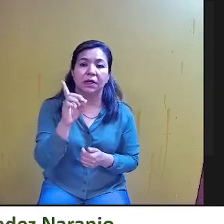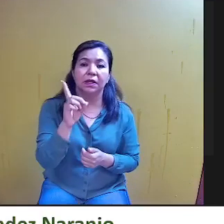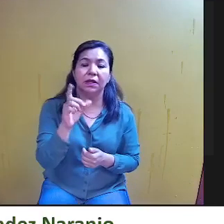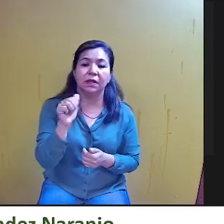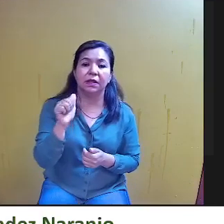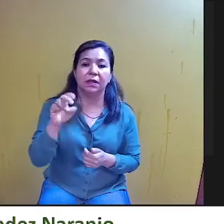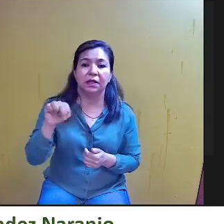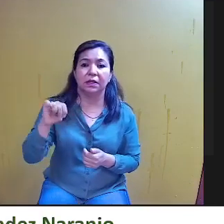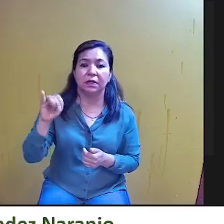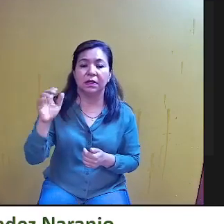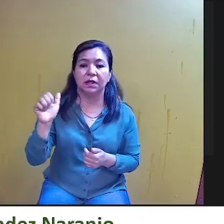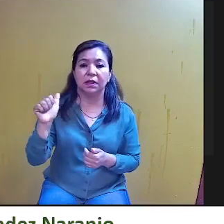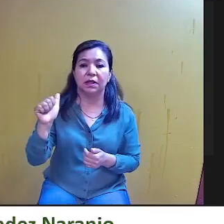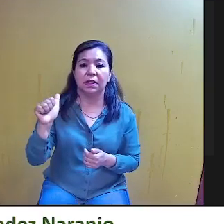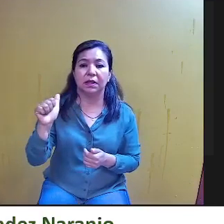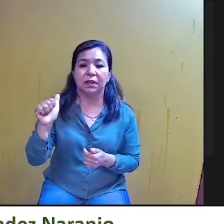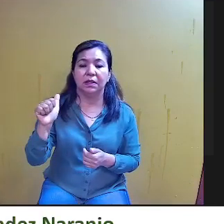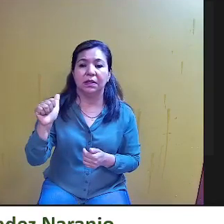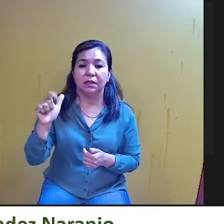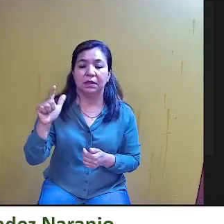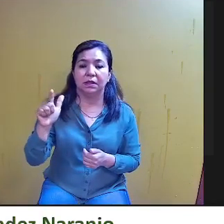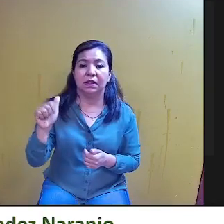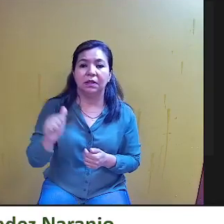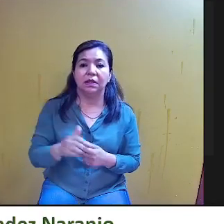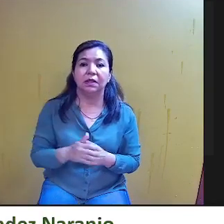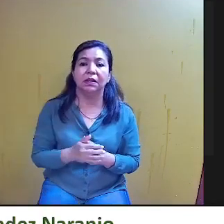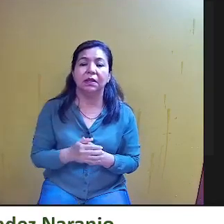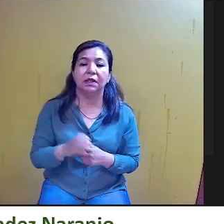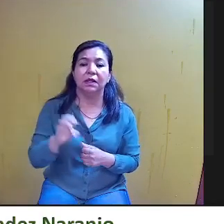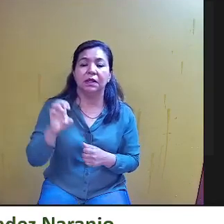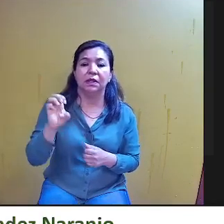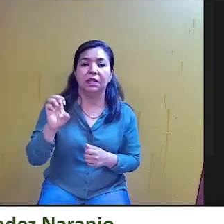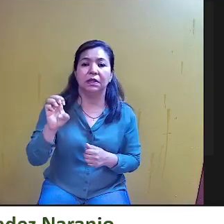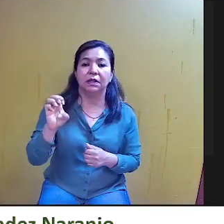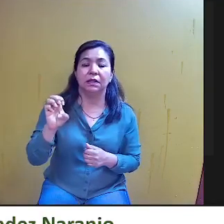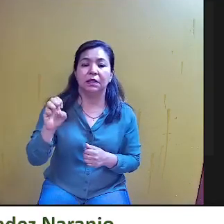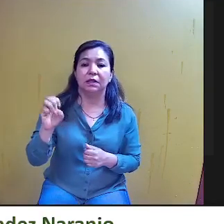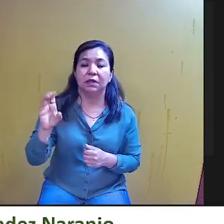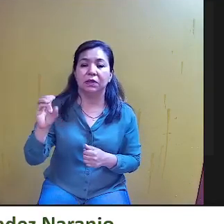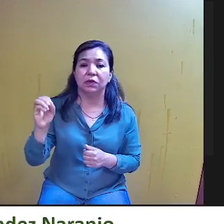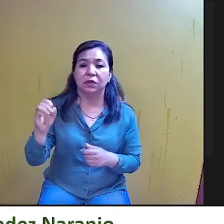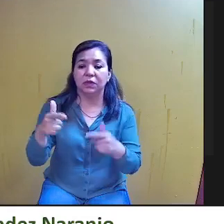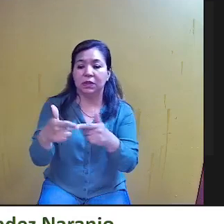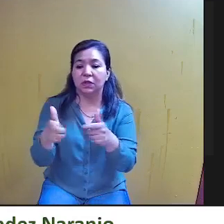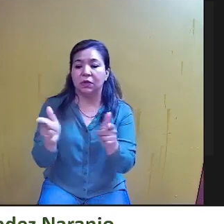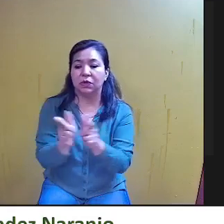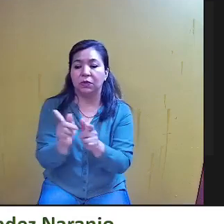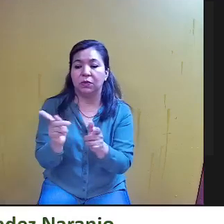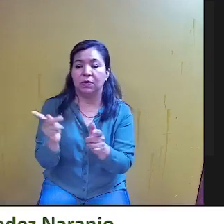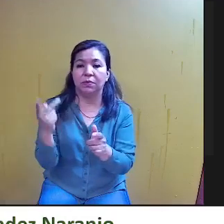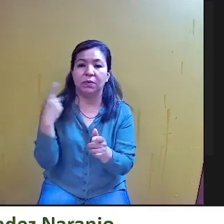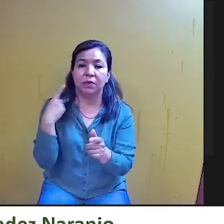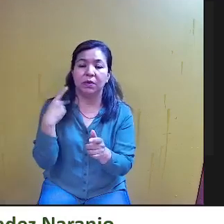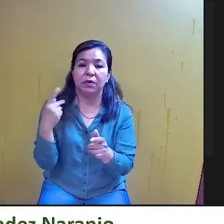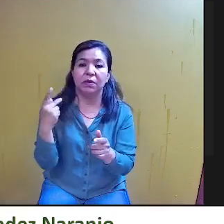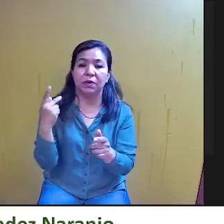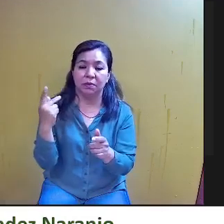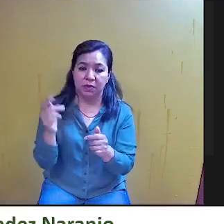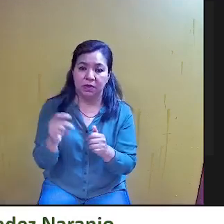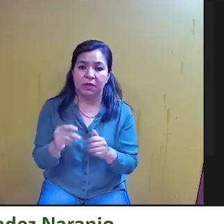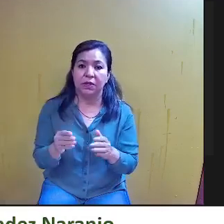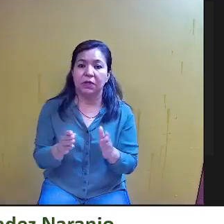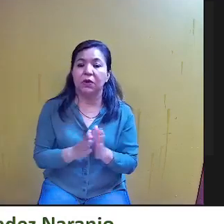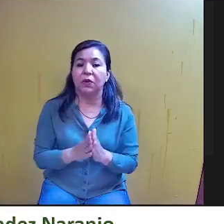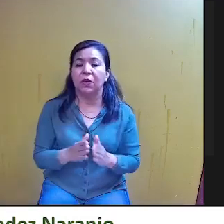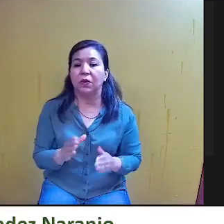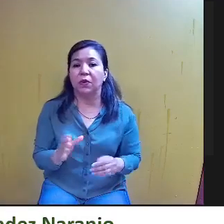Mendoza Escorcia en su calidad de secretaria general del partido local Movimiento Laborista Guerrero y por su propio derecho en calidad de militante